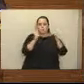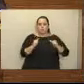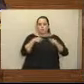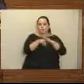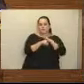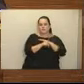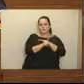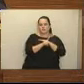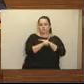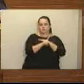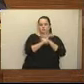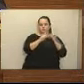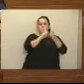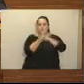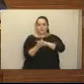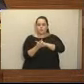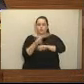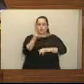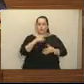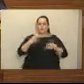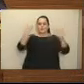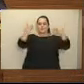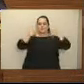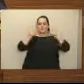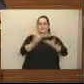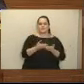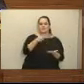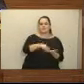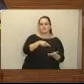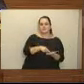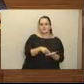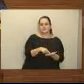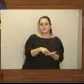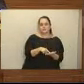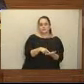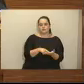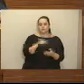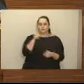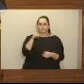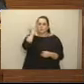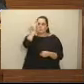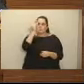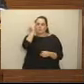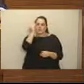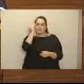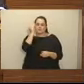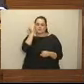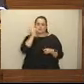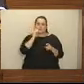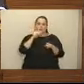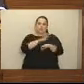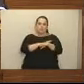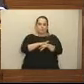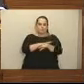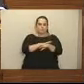fondos y exigir las responsabilidades a que hubiera lugar? ¿No cree que su Gobierno puede y debe realizar